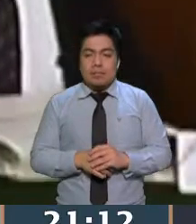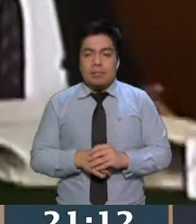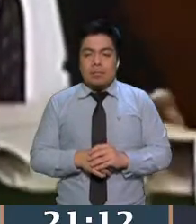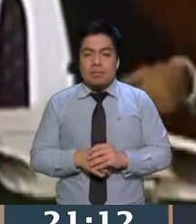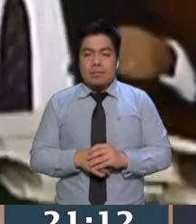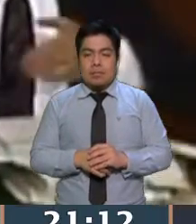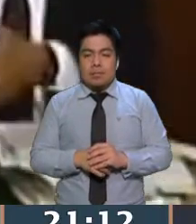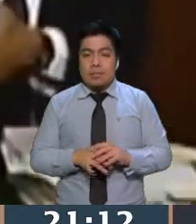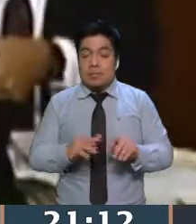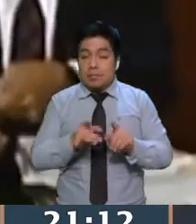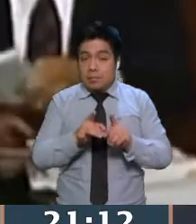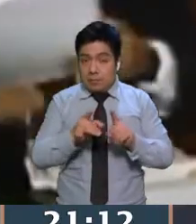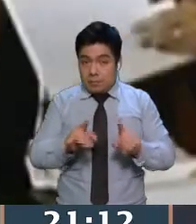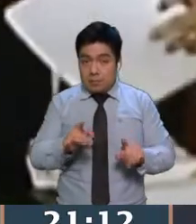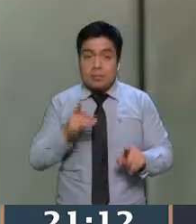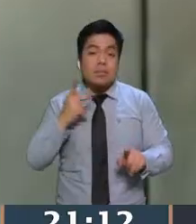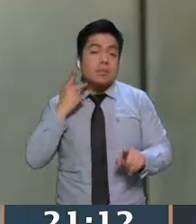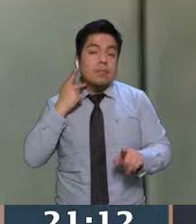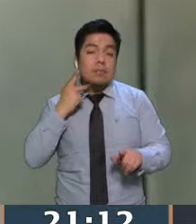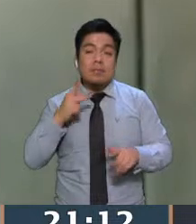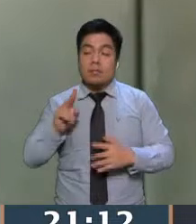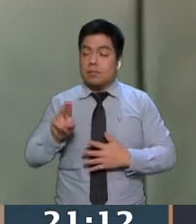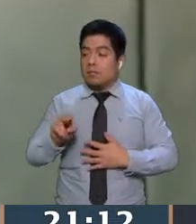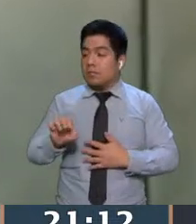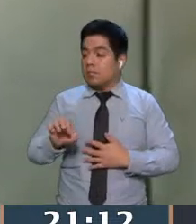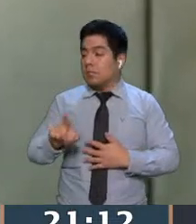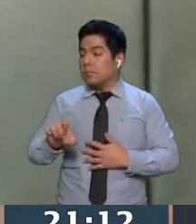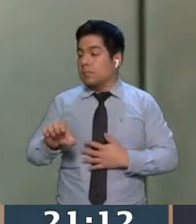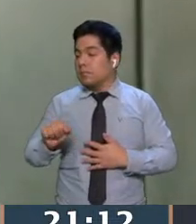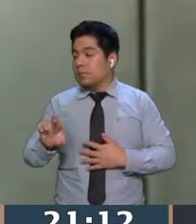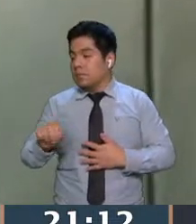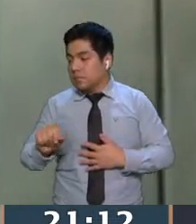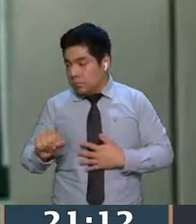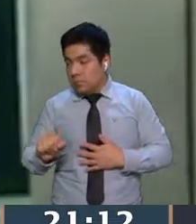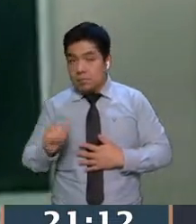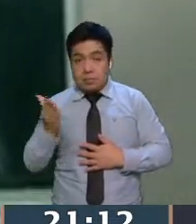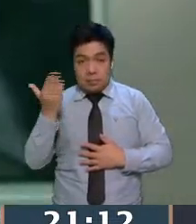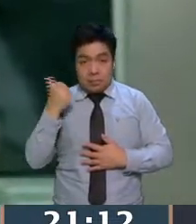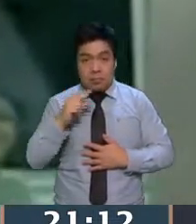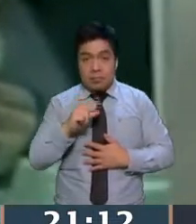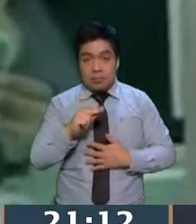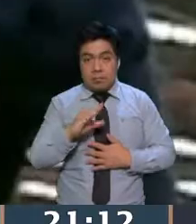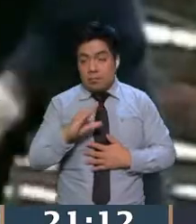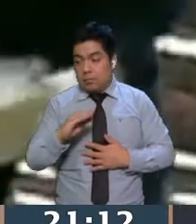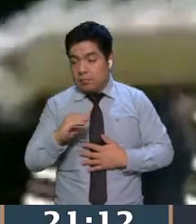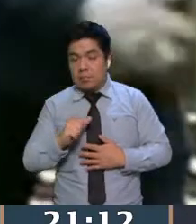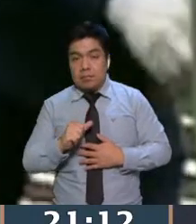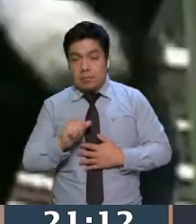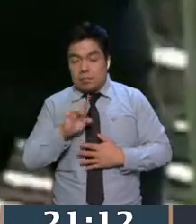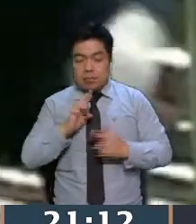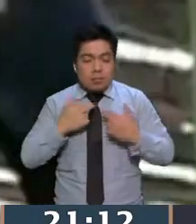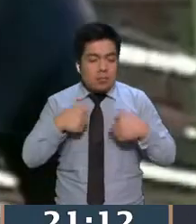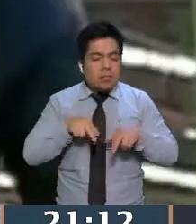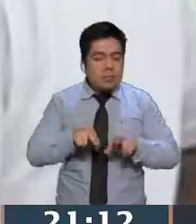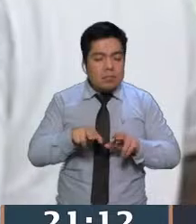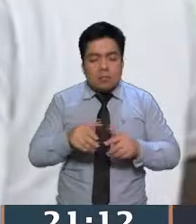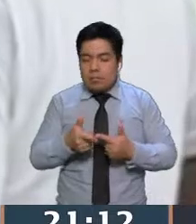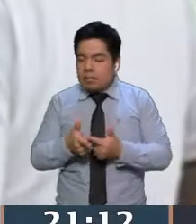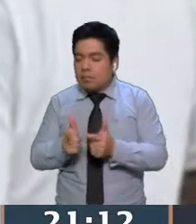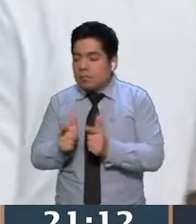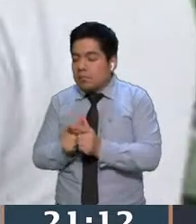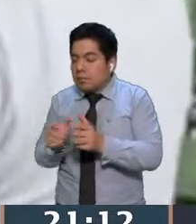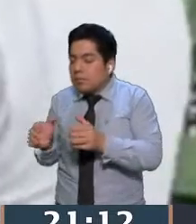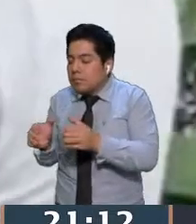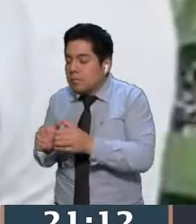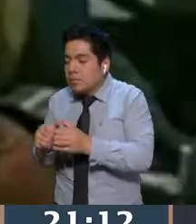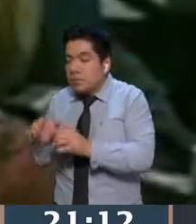El desarrollo de las políticas neoliberales en México durante la década de los 80 y 90 representó para un grupo muy